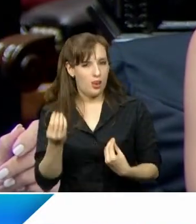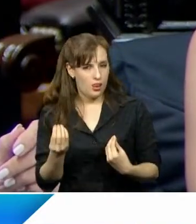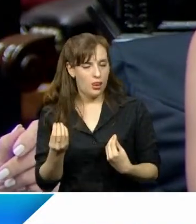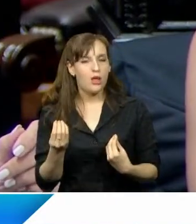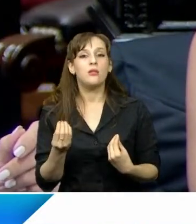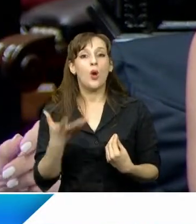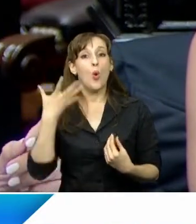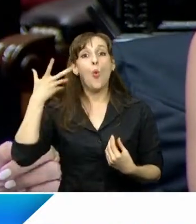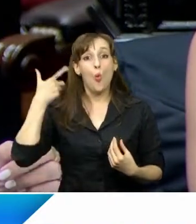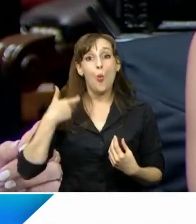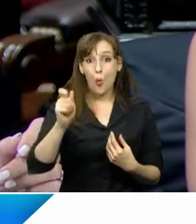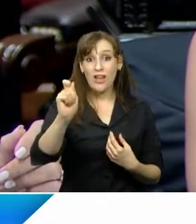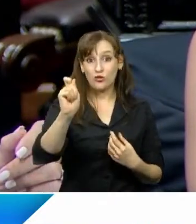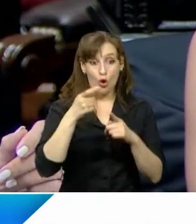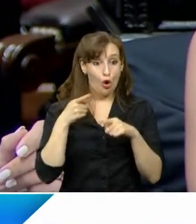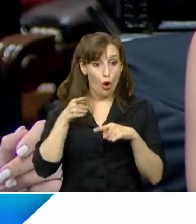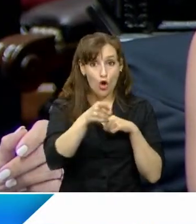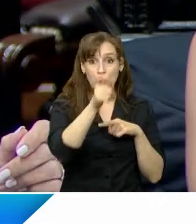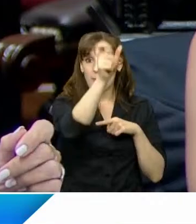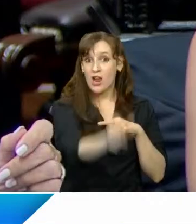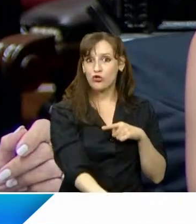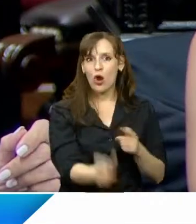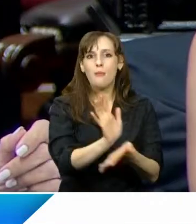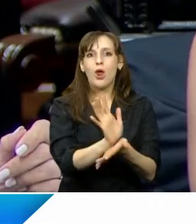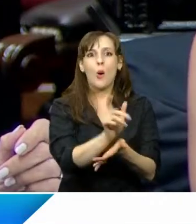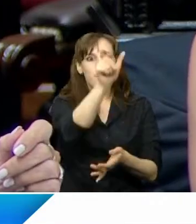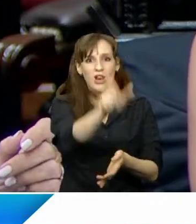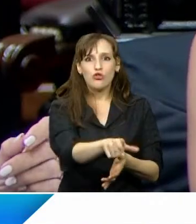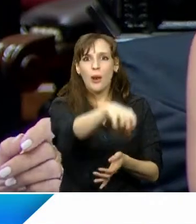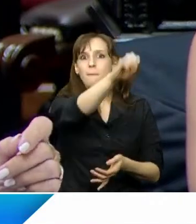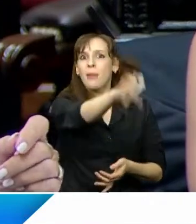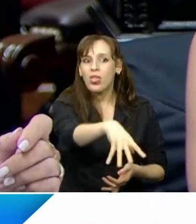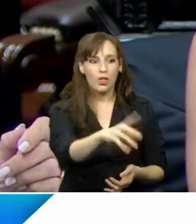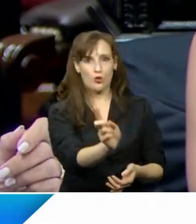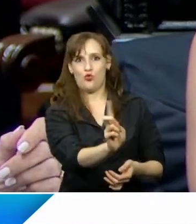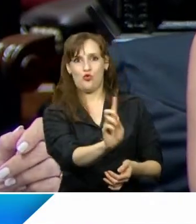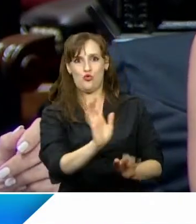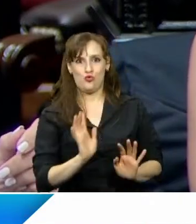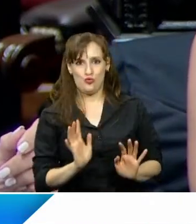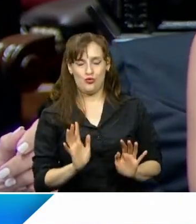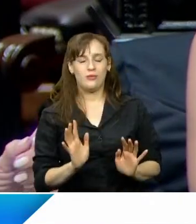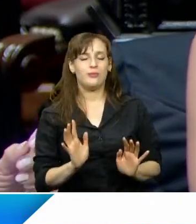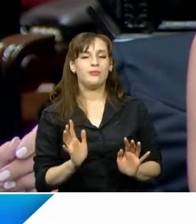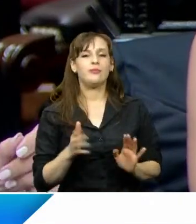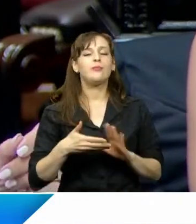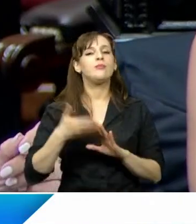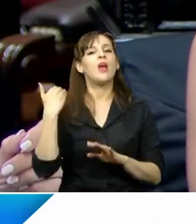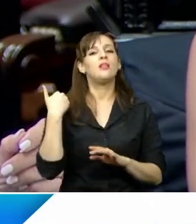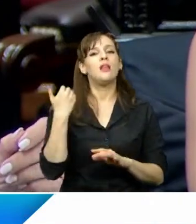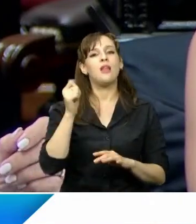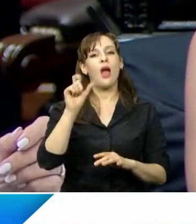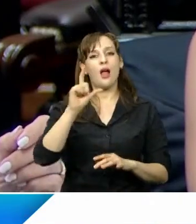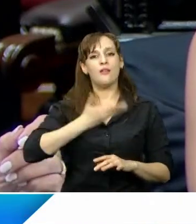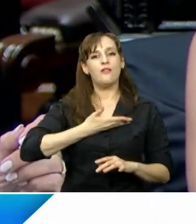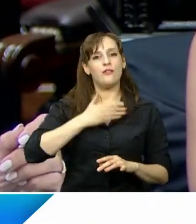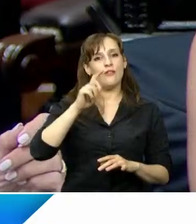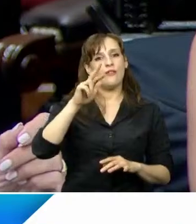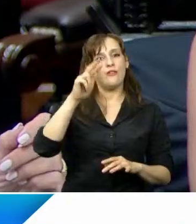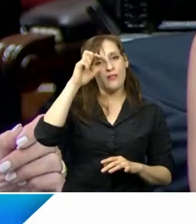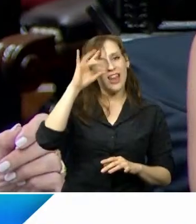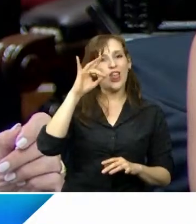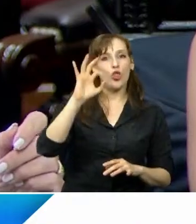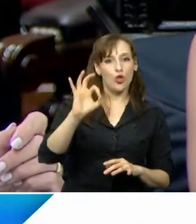a cabo en Francia a Alfredo Artiz, que fue juzgado en su momento por el crimen de 2